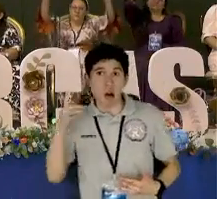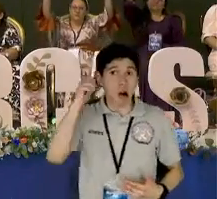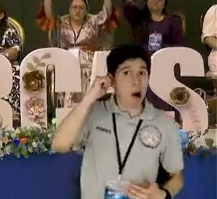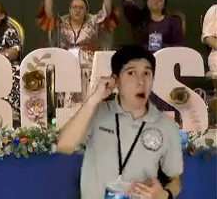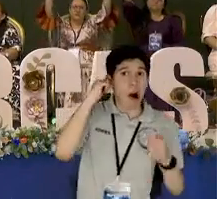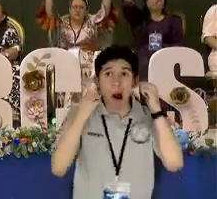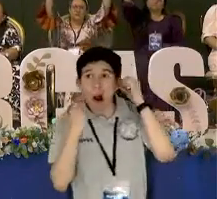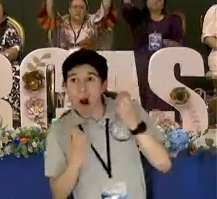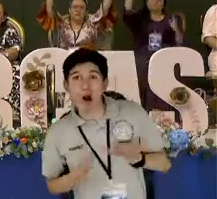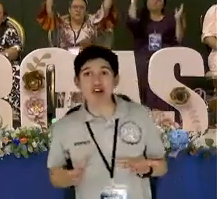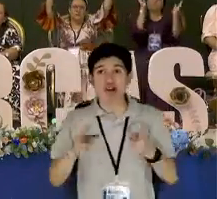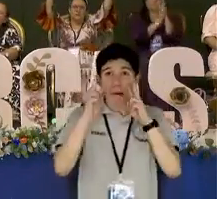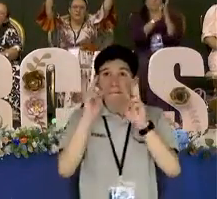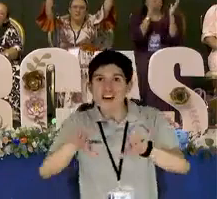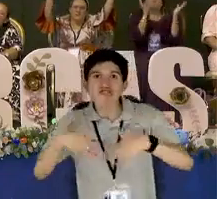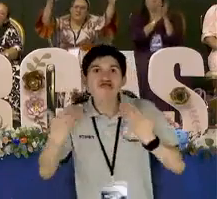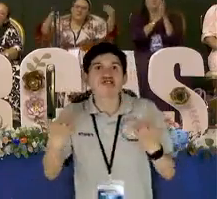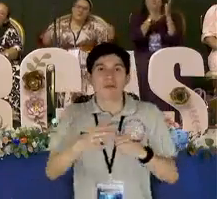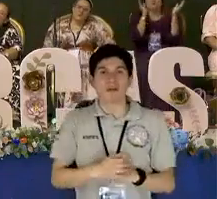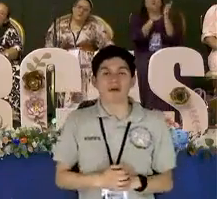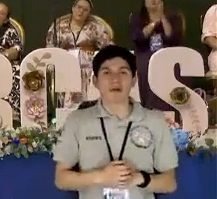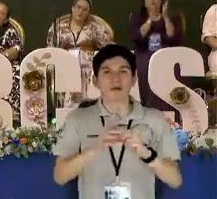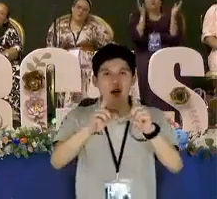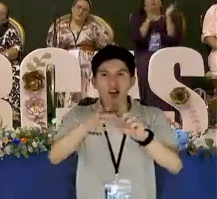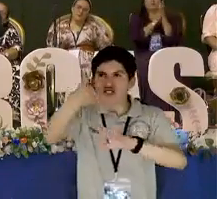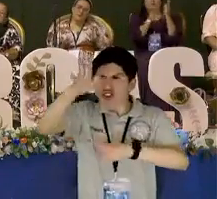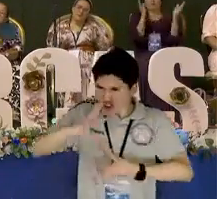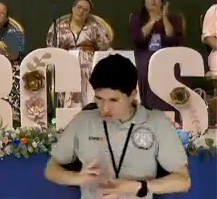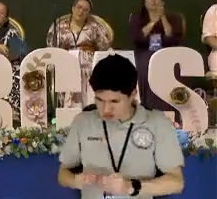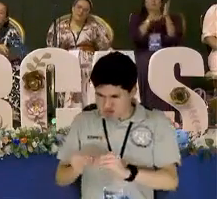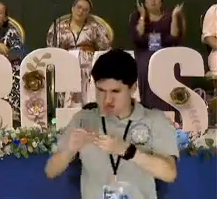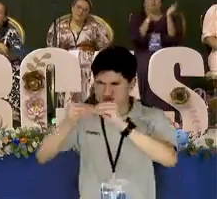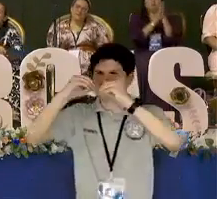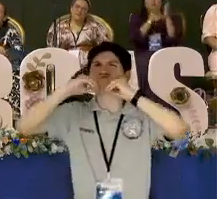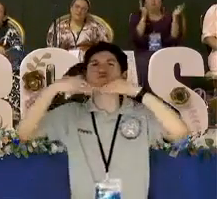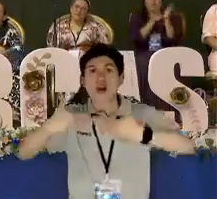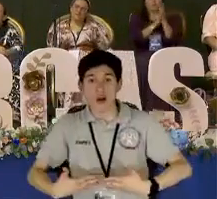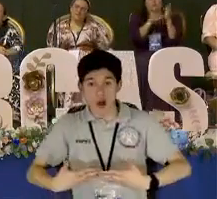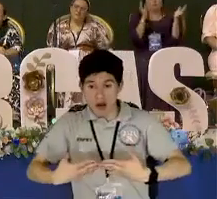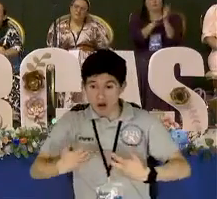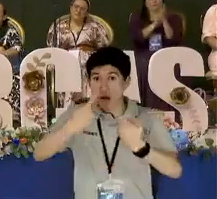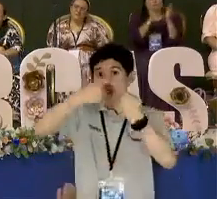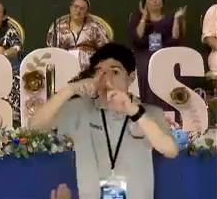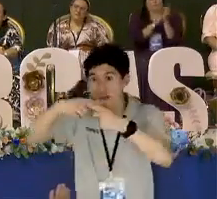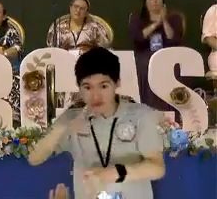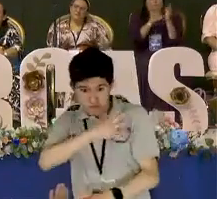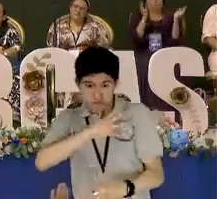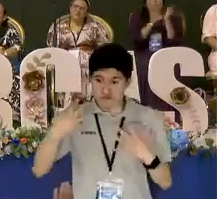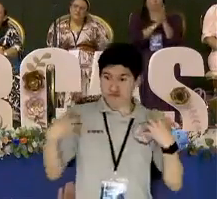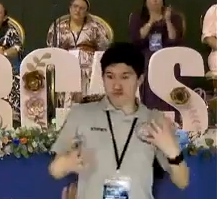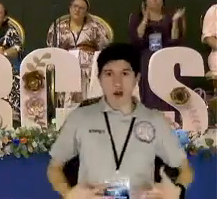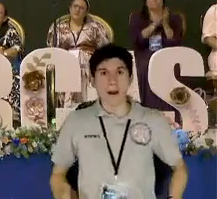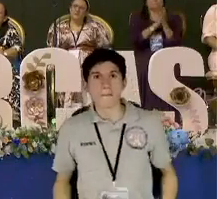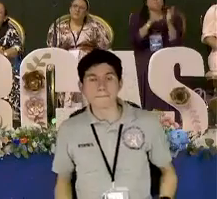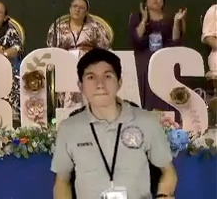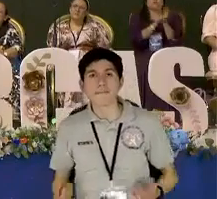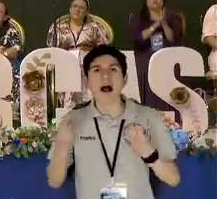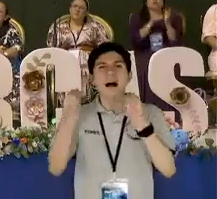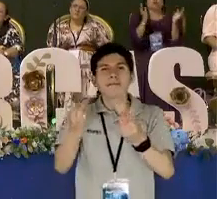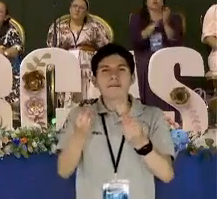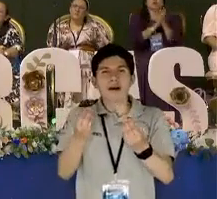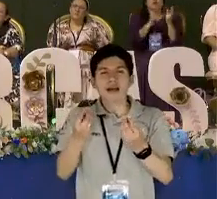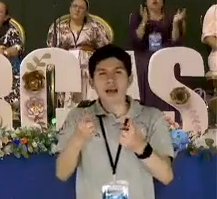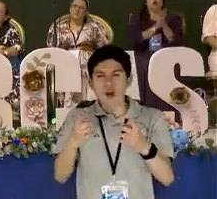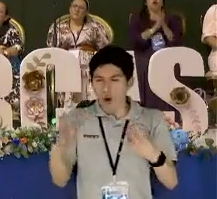cuerpo. Pueden ser muchas, pero es un solo cuerpo. Cada uno de nosotros con los dones diferentes